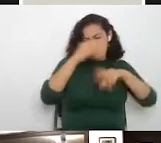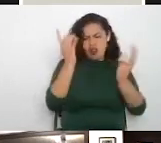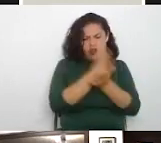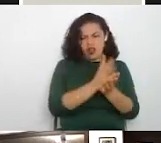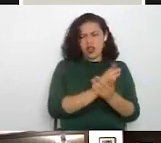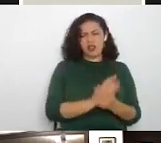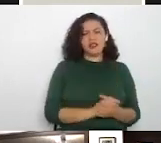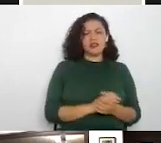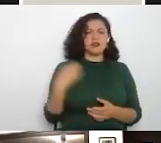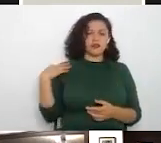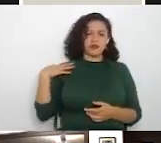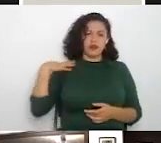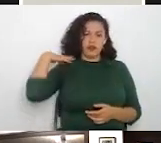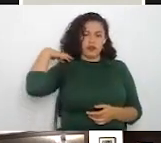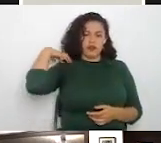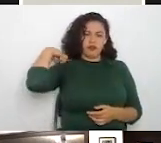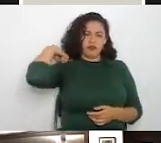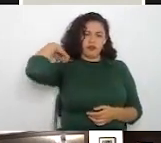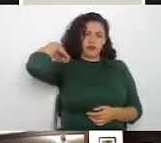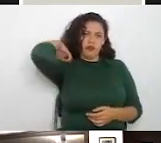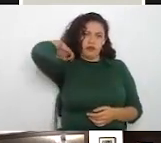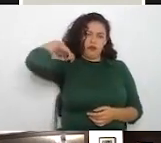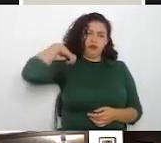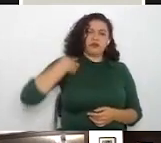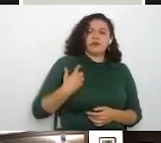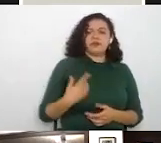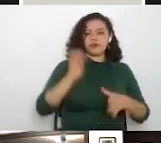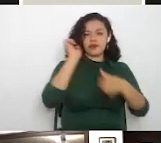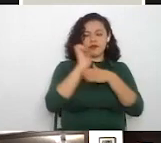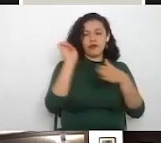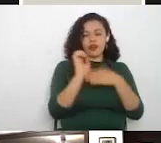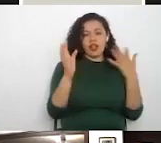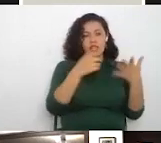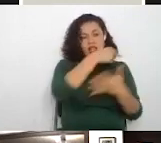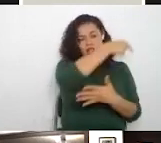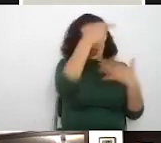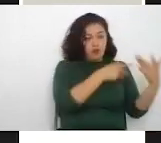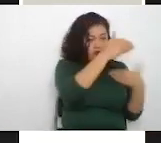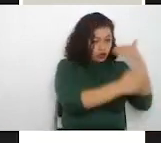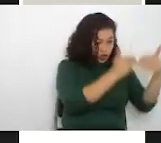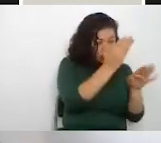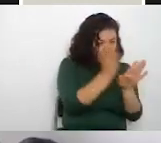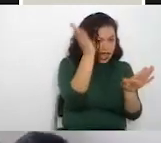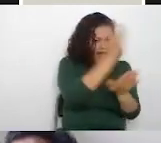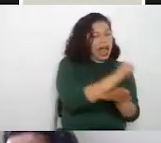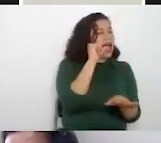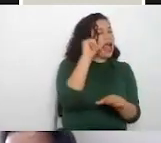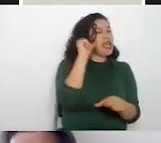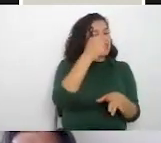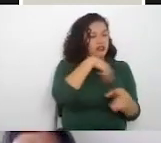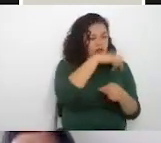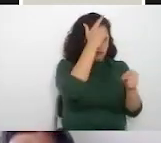el nombre, ¿sí? Entonces, de esos procesos que nos estuvieron